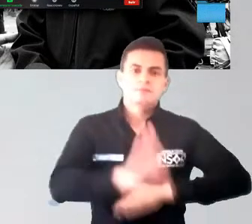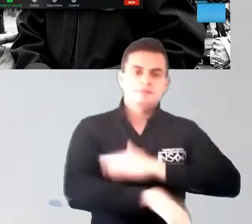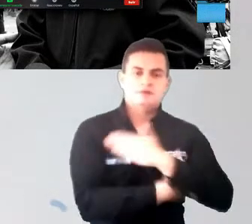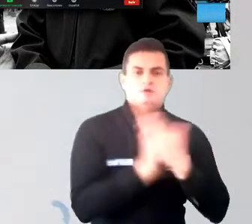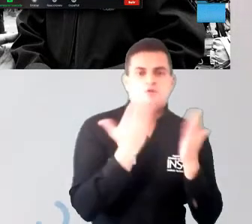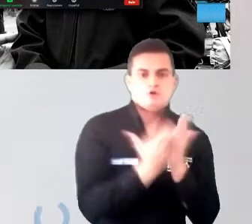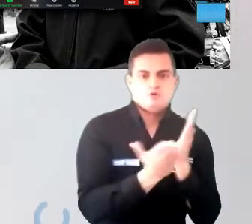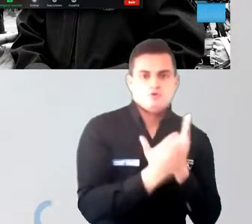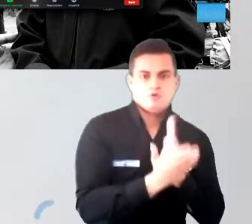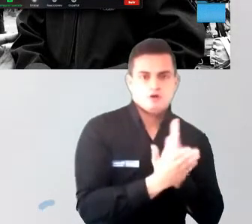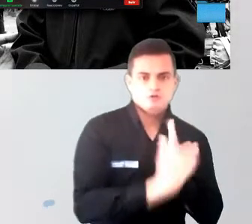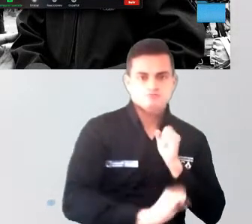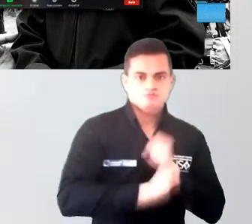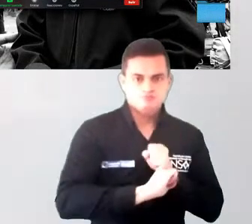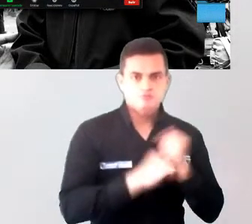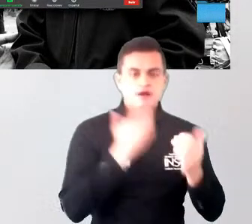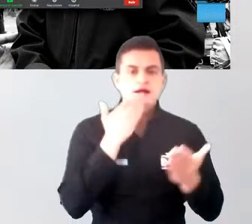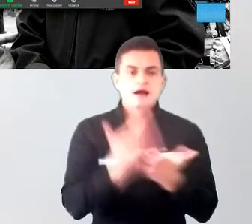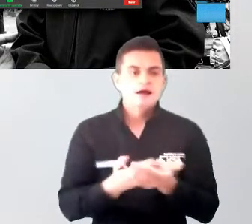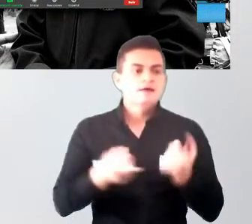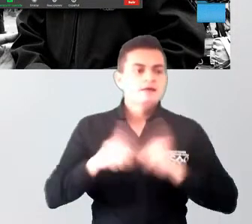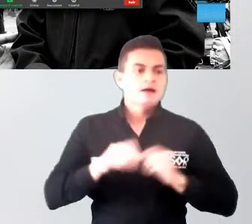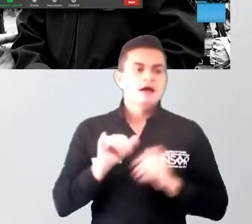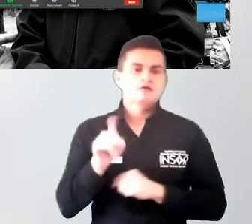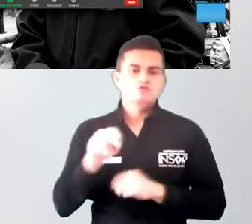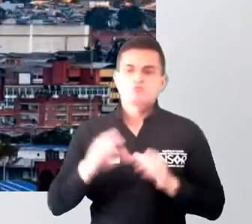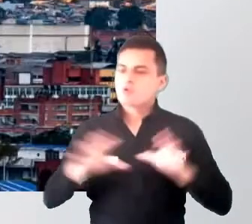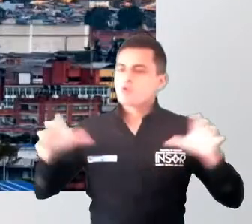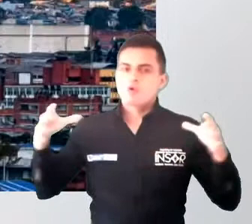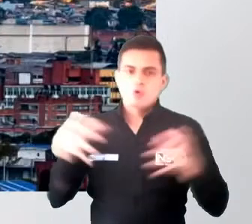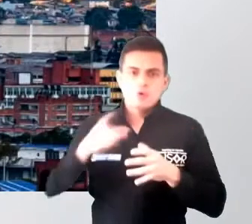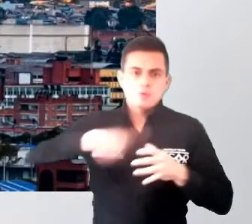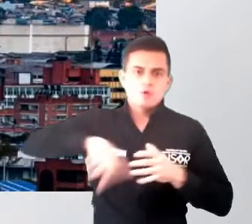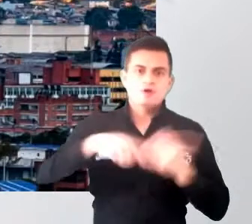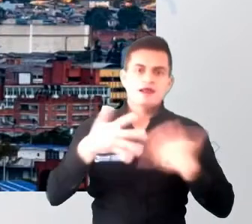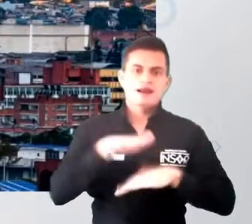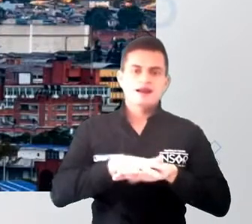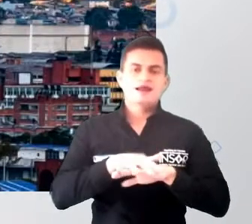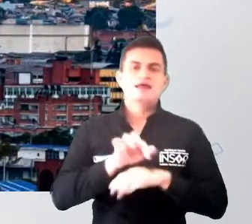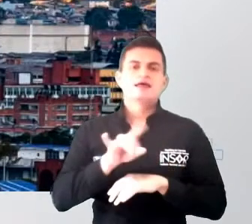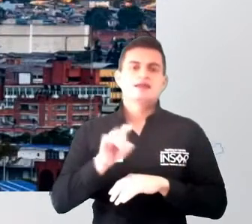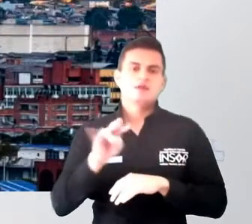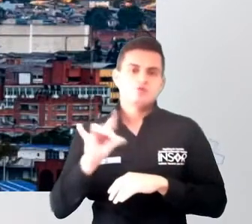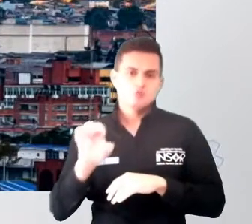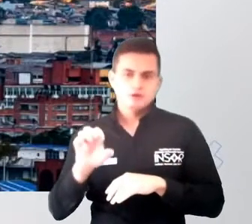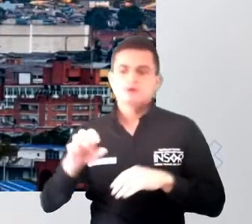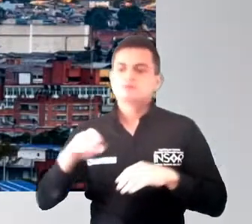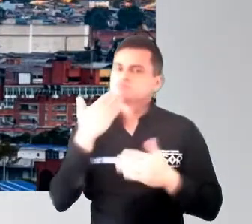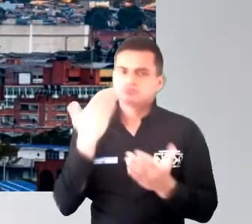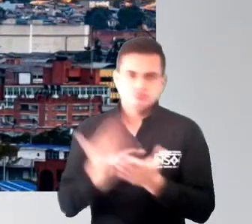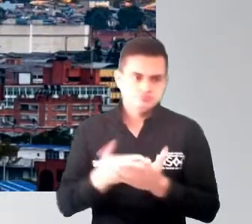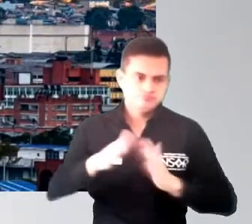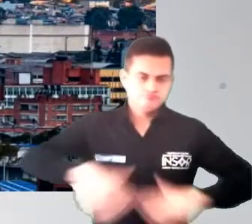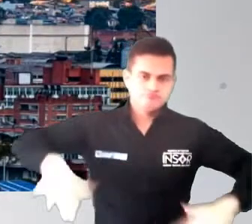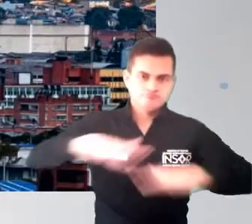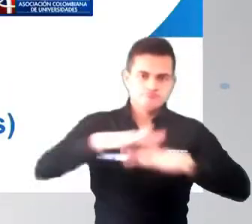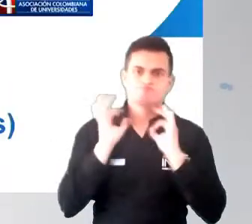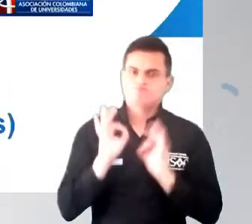Educación, a ASCUN y a mis colegas de Redúnete. Esta ha sido una experiencia sensacional.